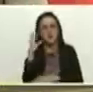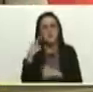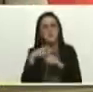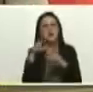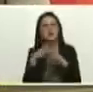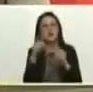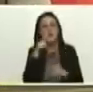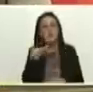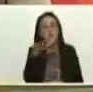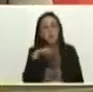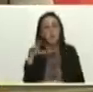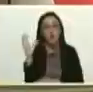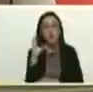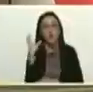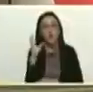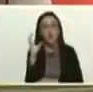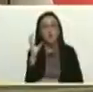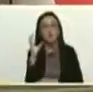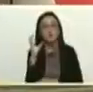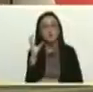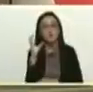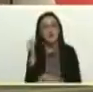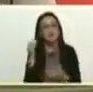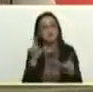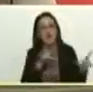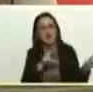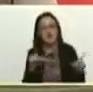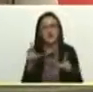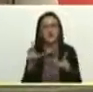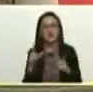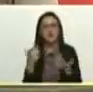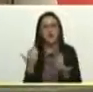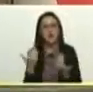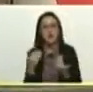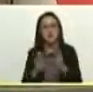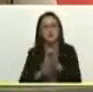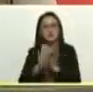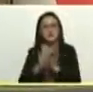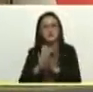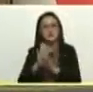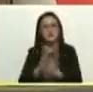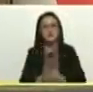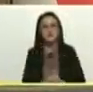Colombia. ¿Y a qué quedamos, pues? Listos para avanzar en